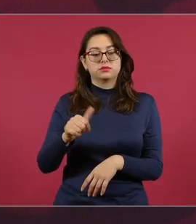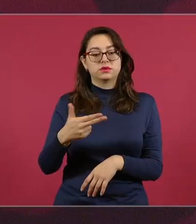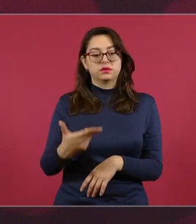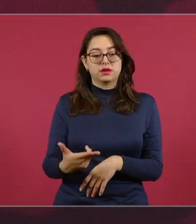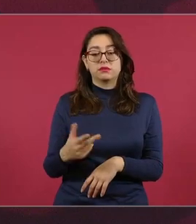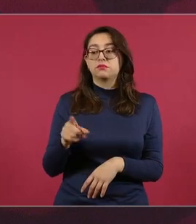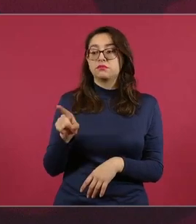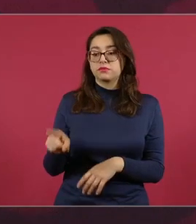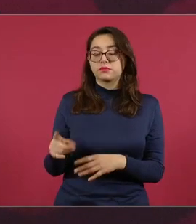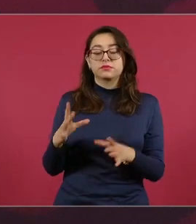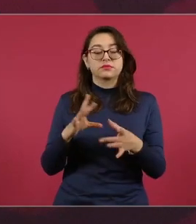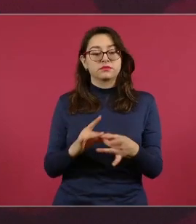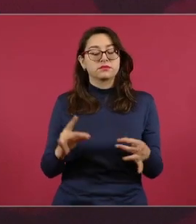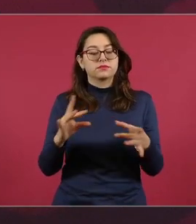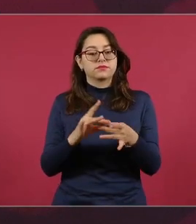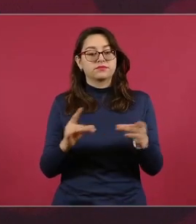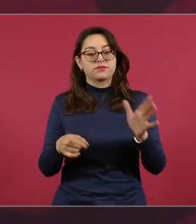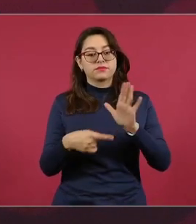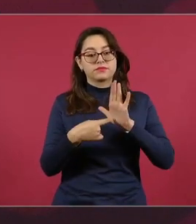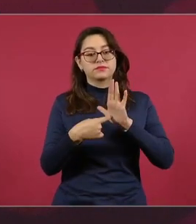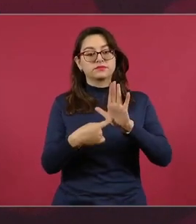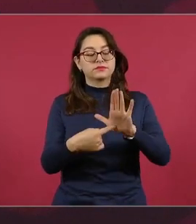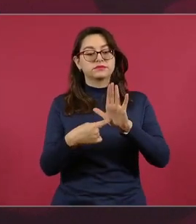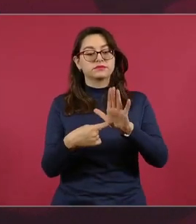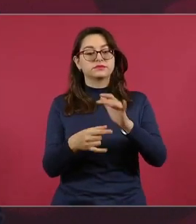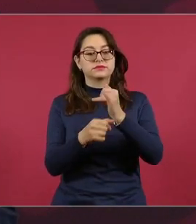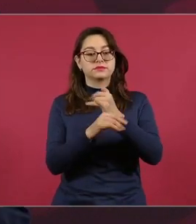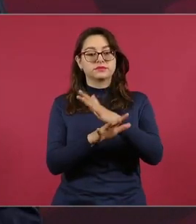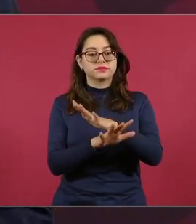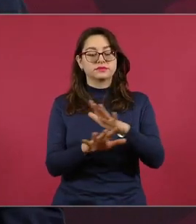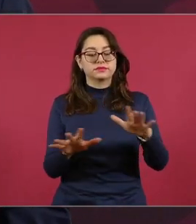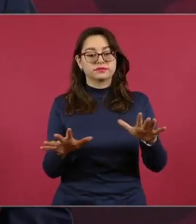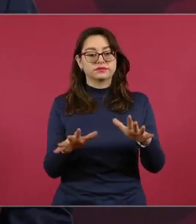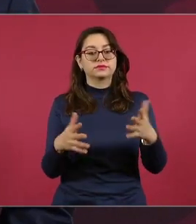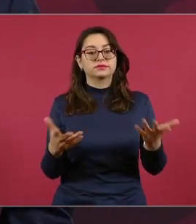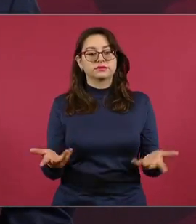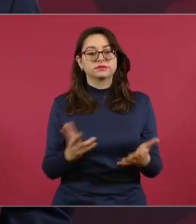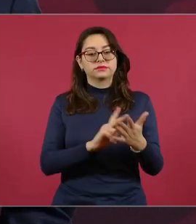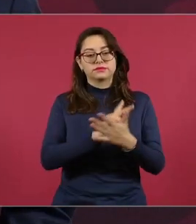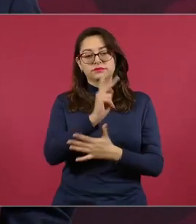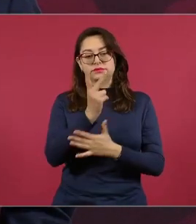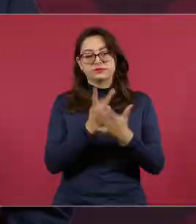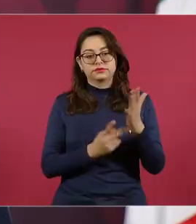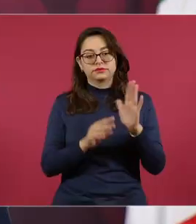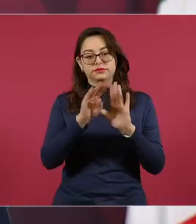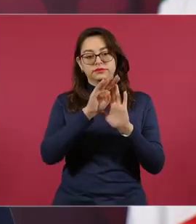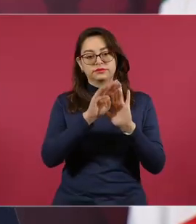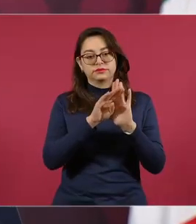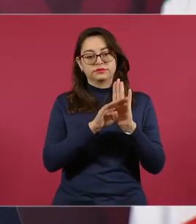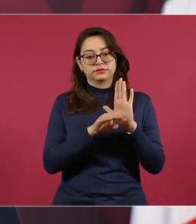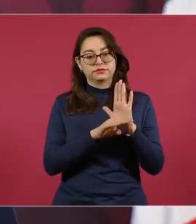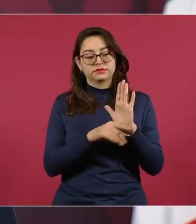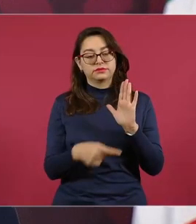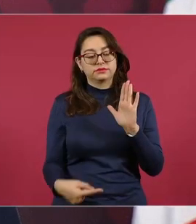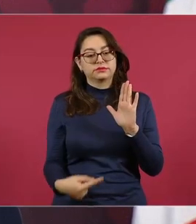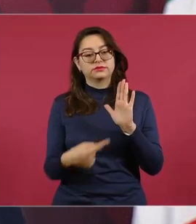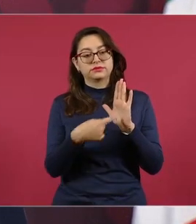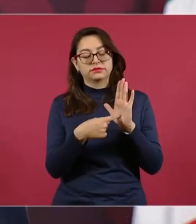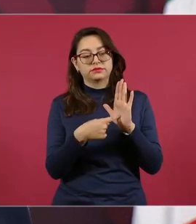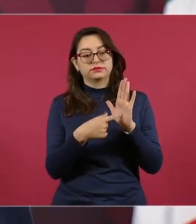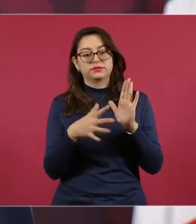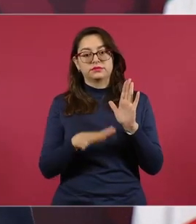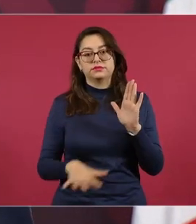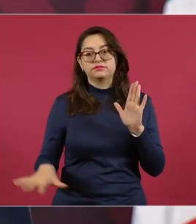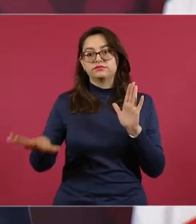nos va a dar a conocer cómo va el programa de